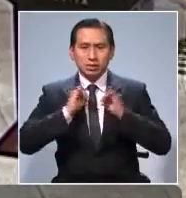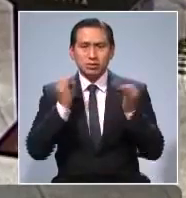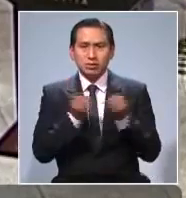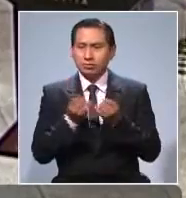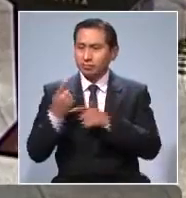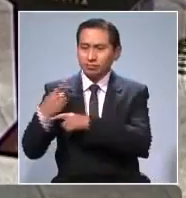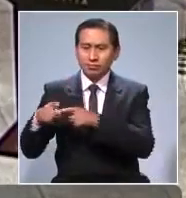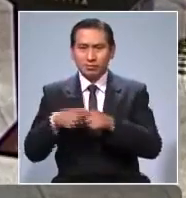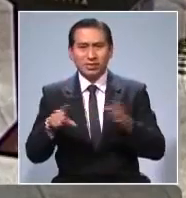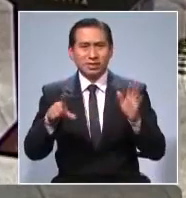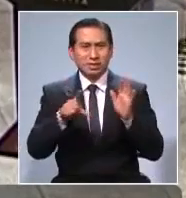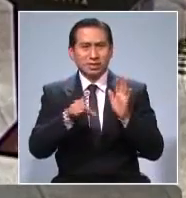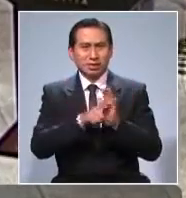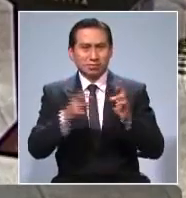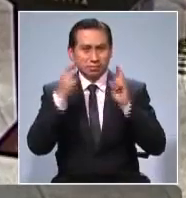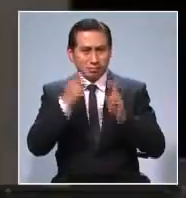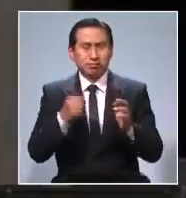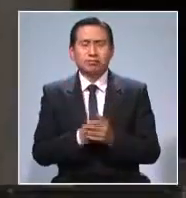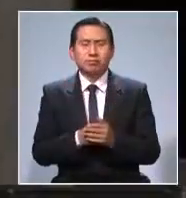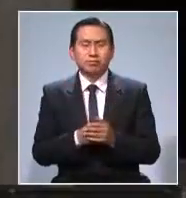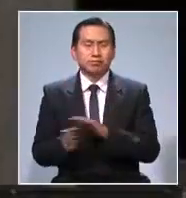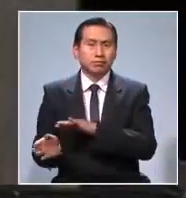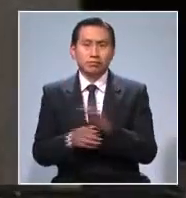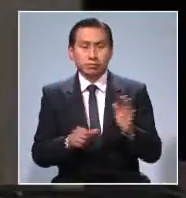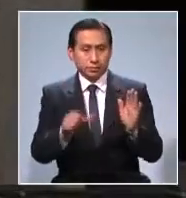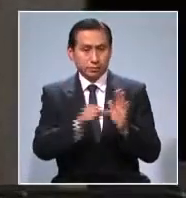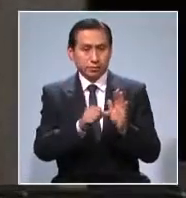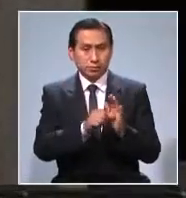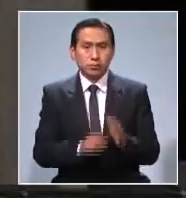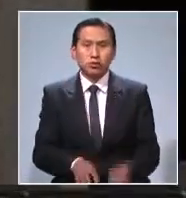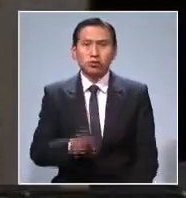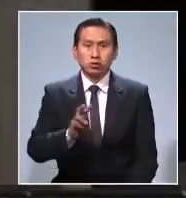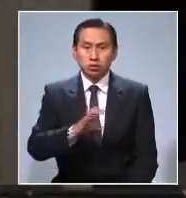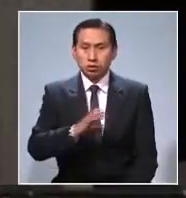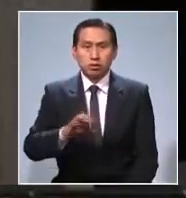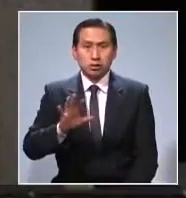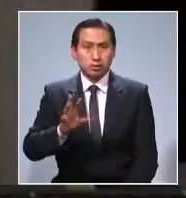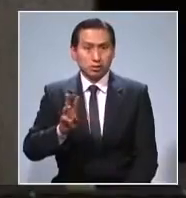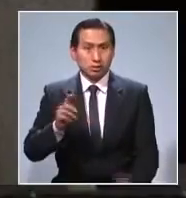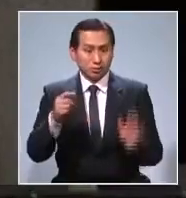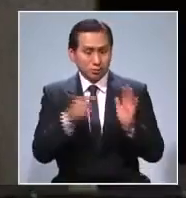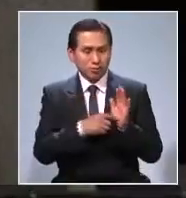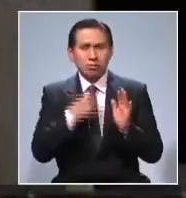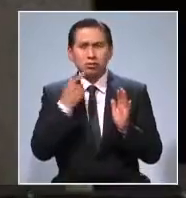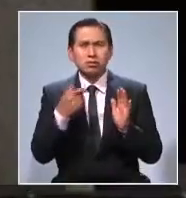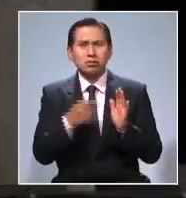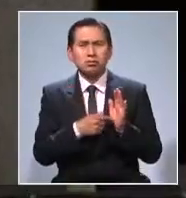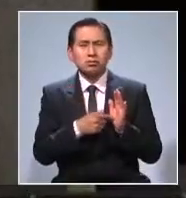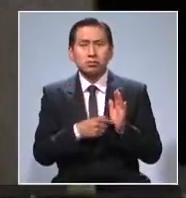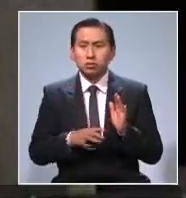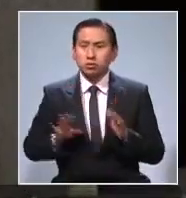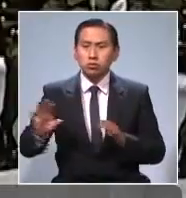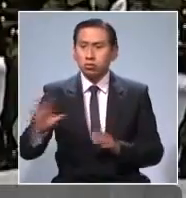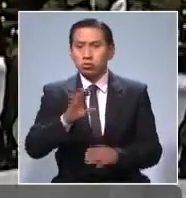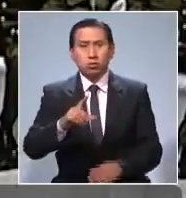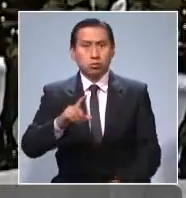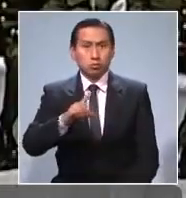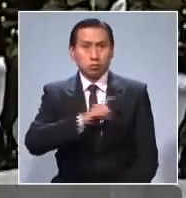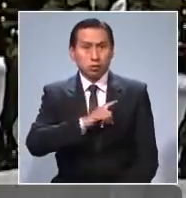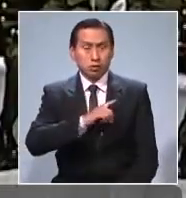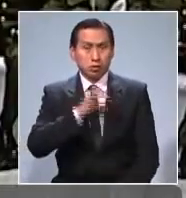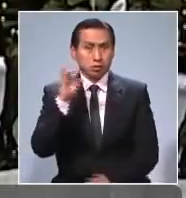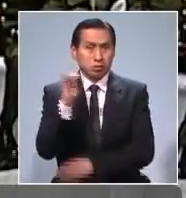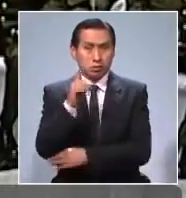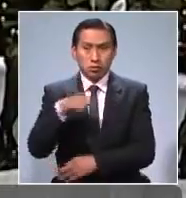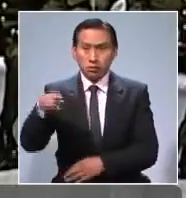del Estado. Que el artículo 252 del texto constitucional establece que las fuerzas de la Policía